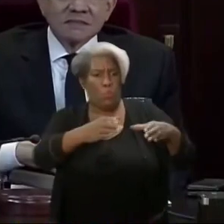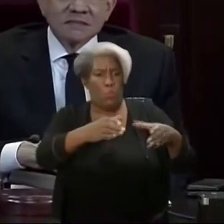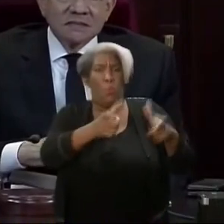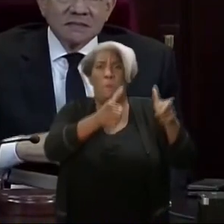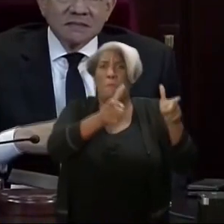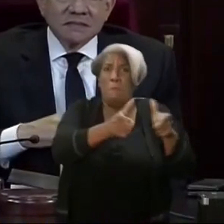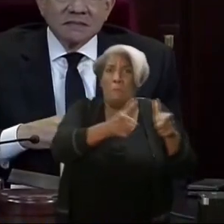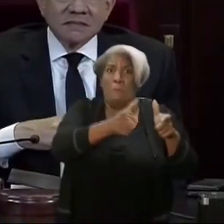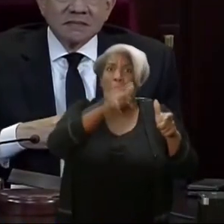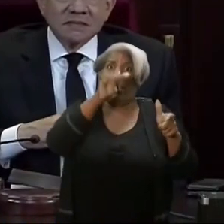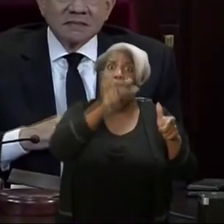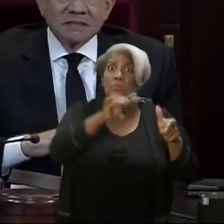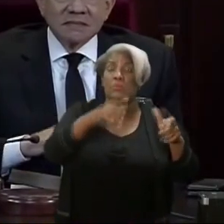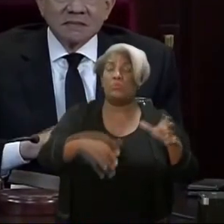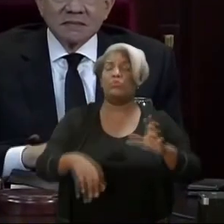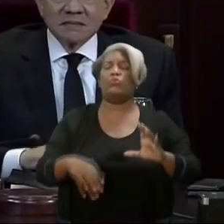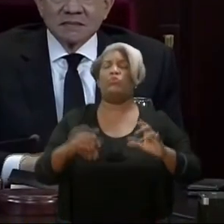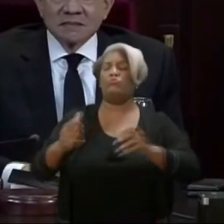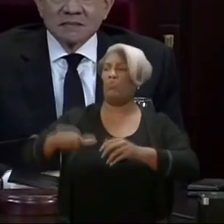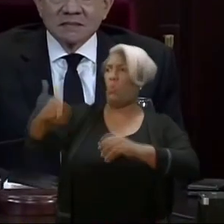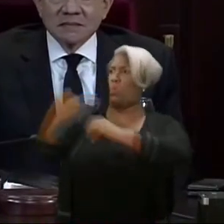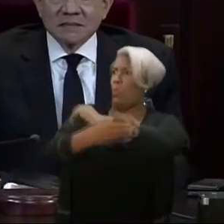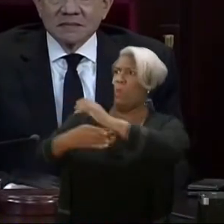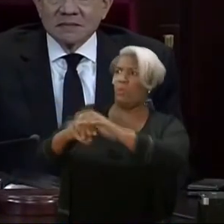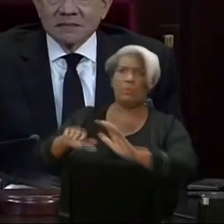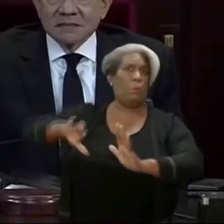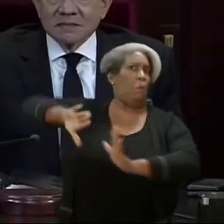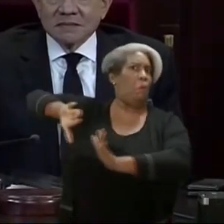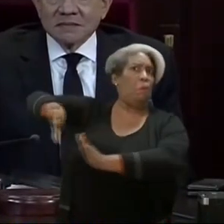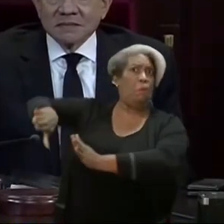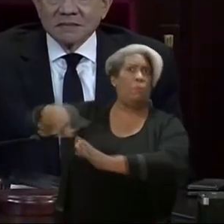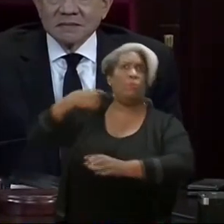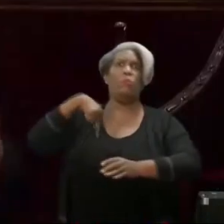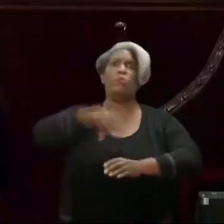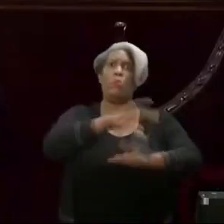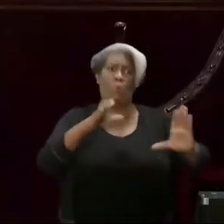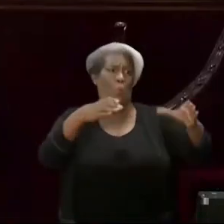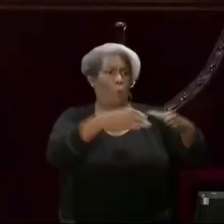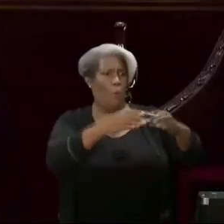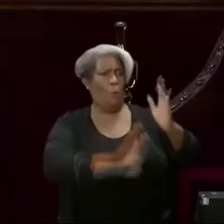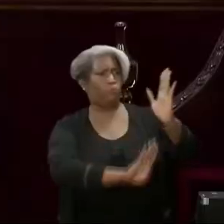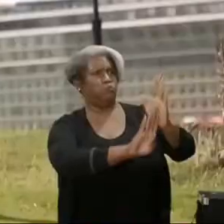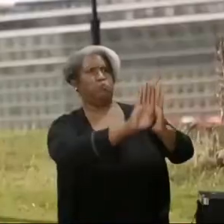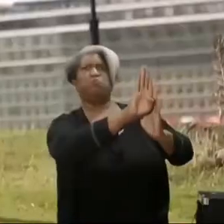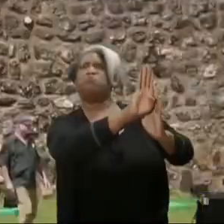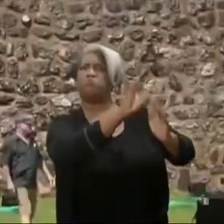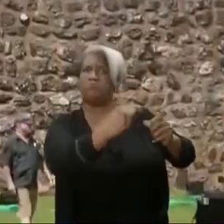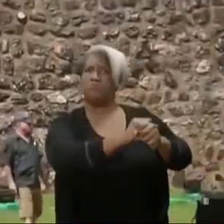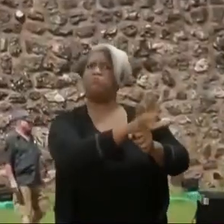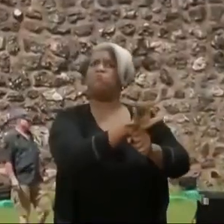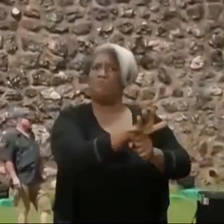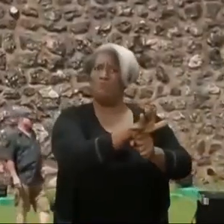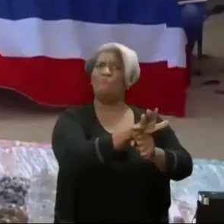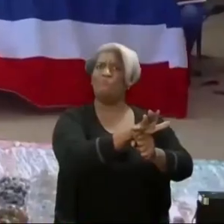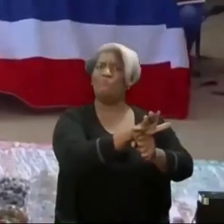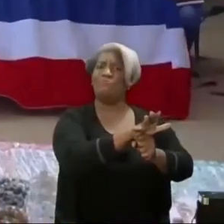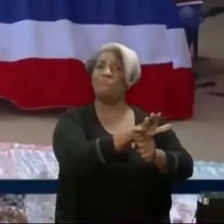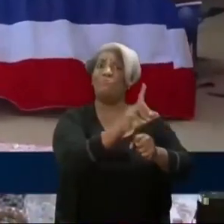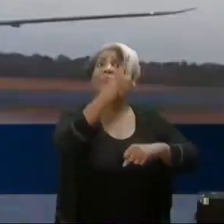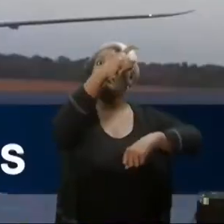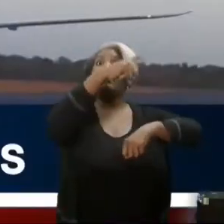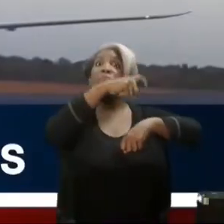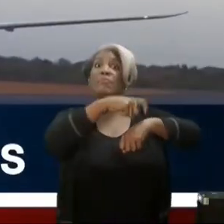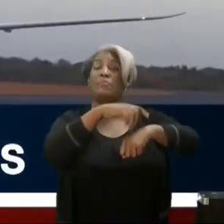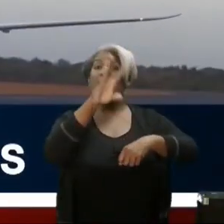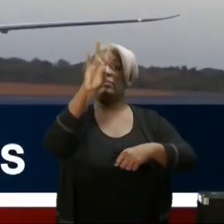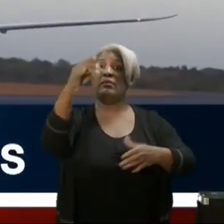2022 superaron los niveles de llegadas de pre pandemia por primera vez llegaron a República Dominicana más de